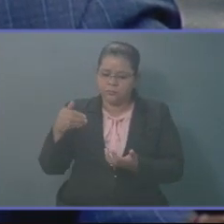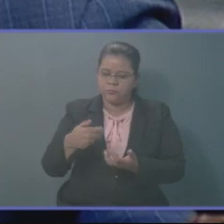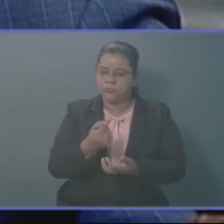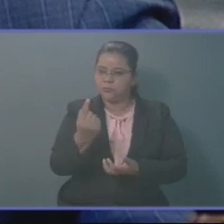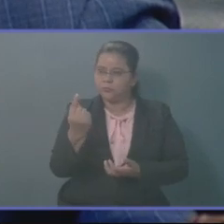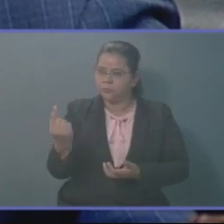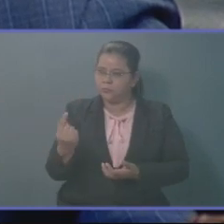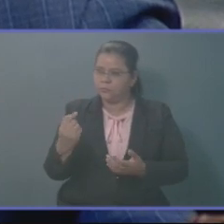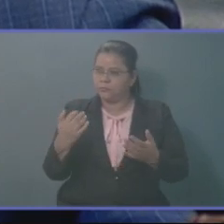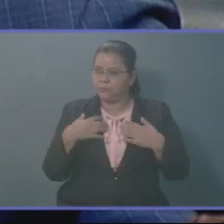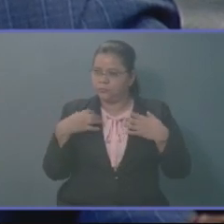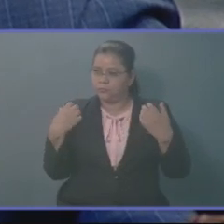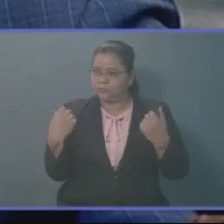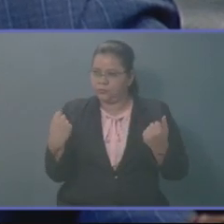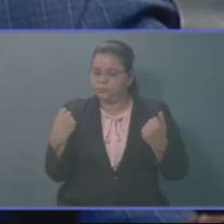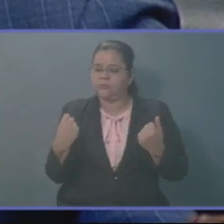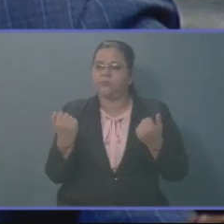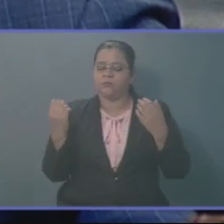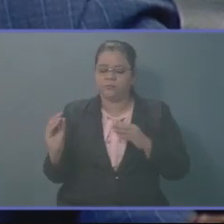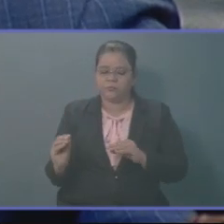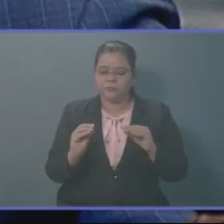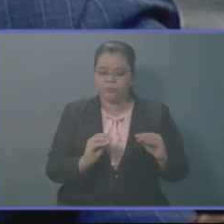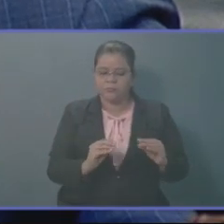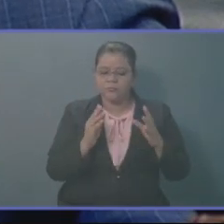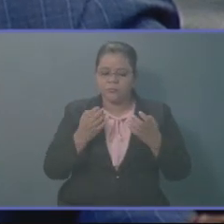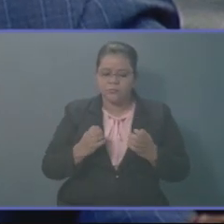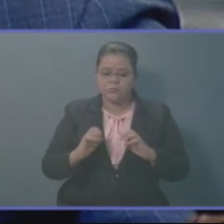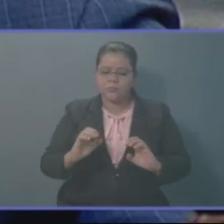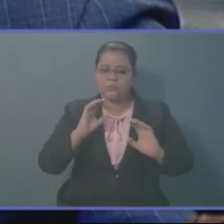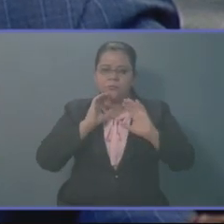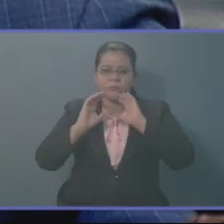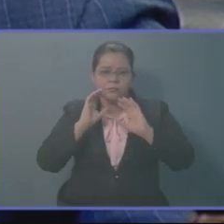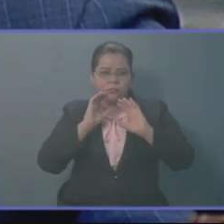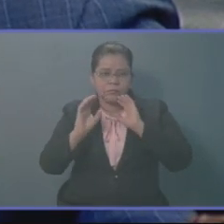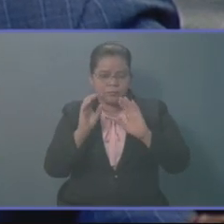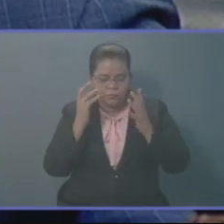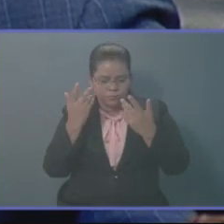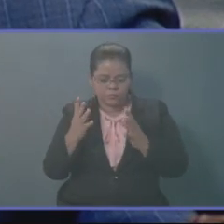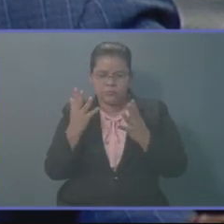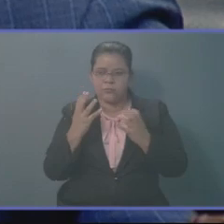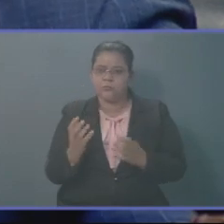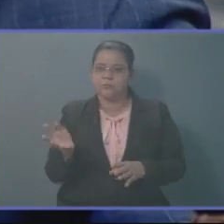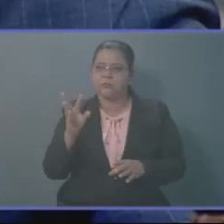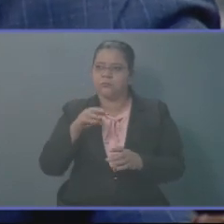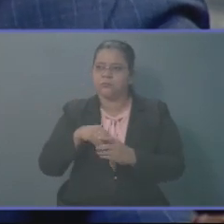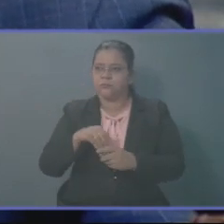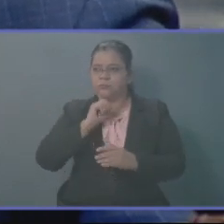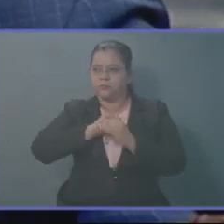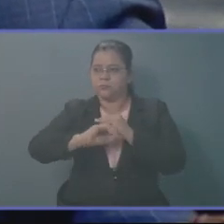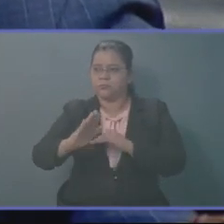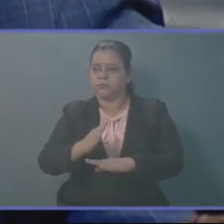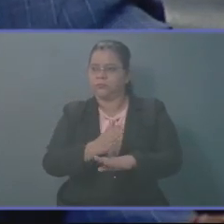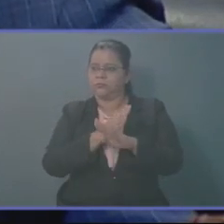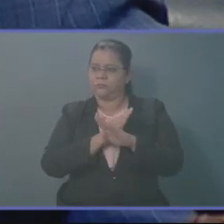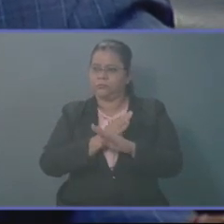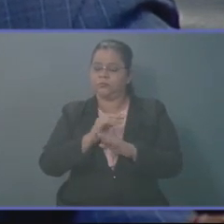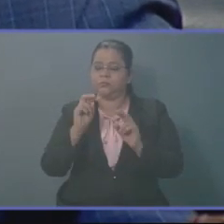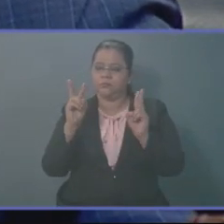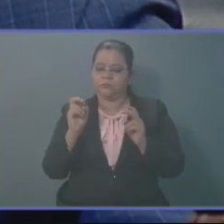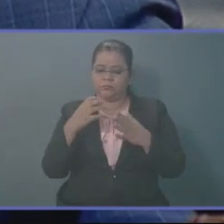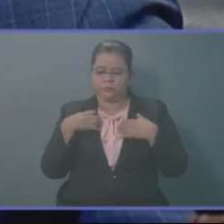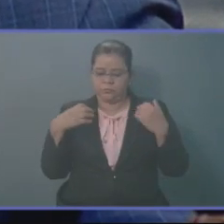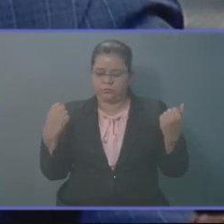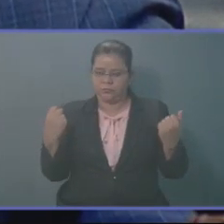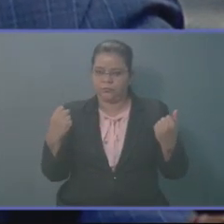de salud e implementación de una estrategia de comunicación que incluya campañas de prevención en materia de salud.